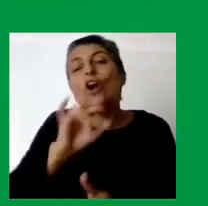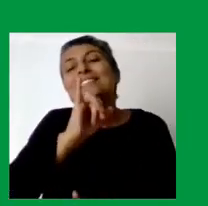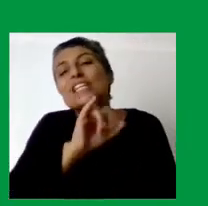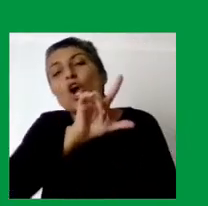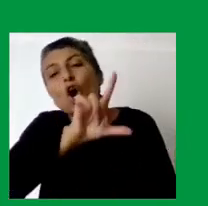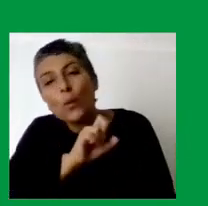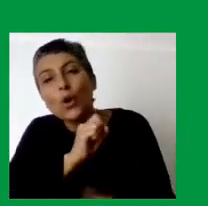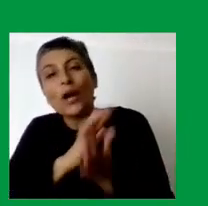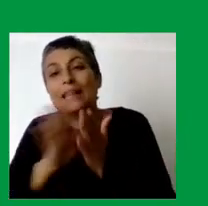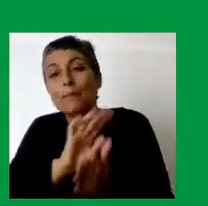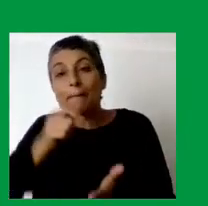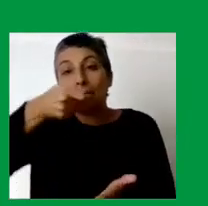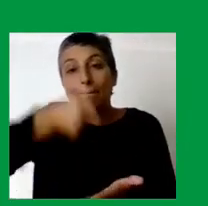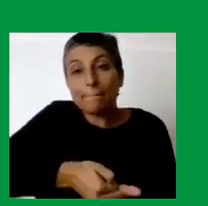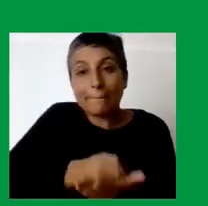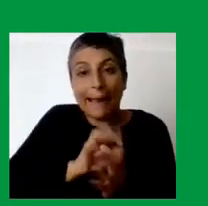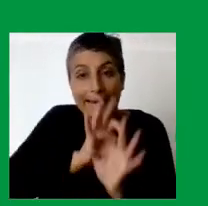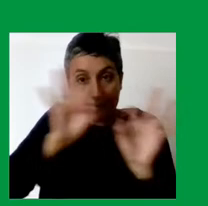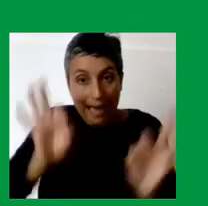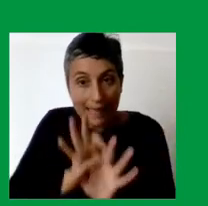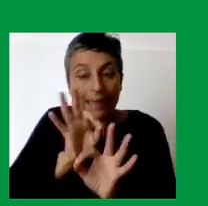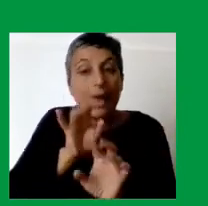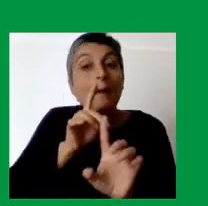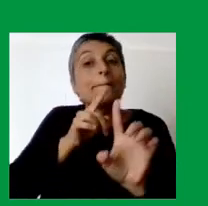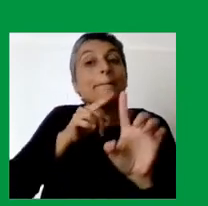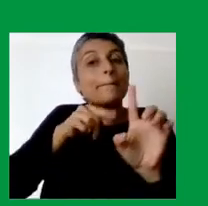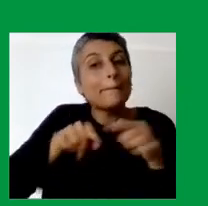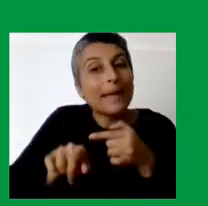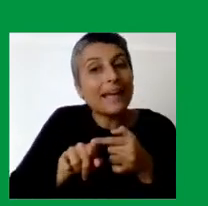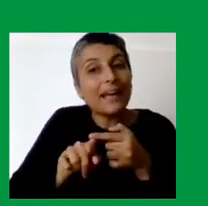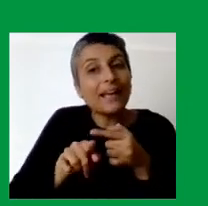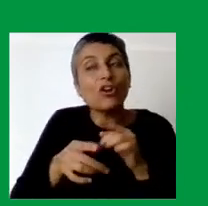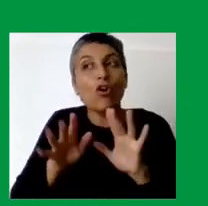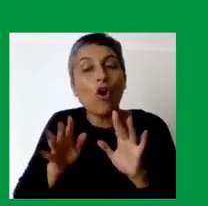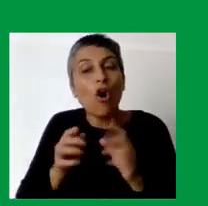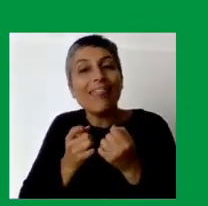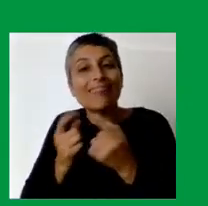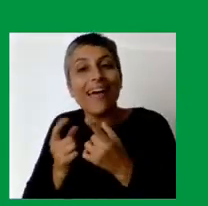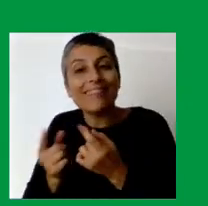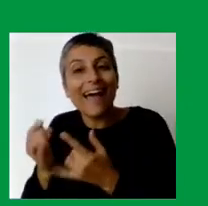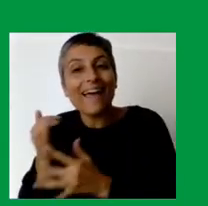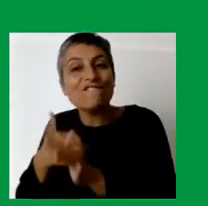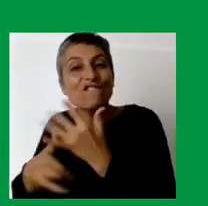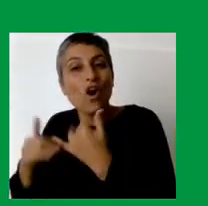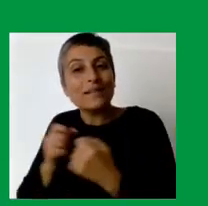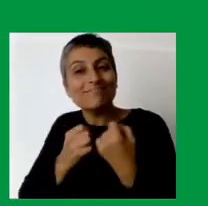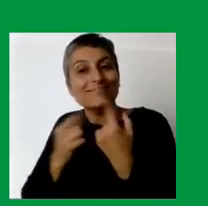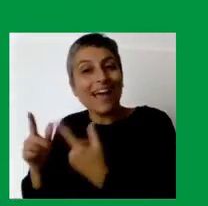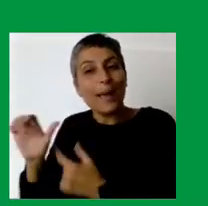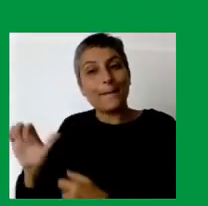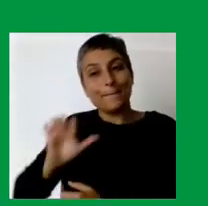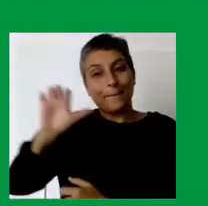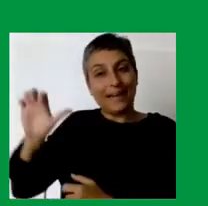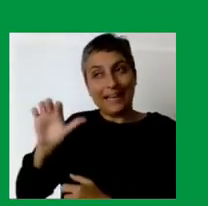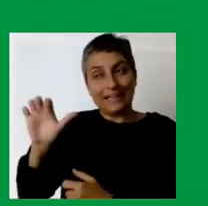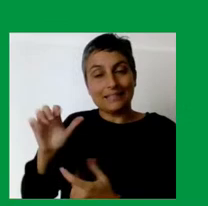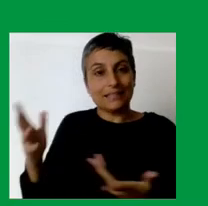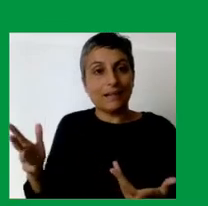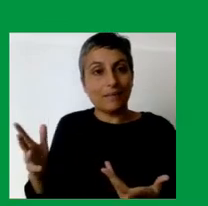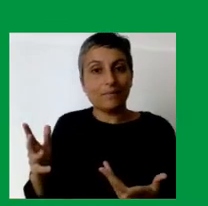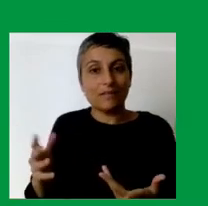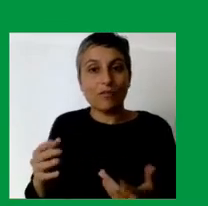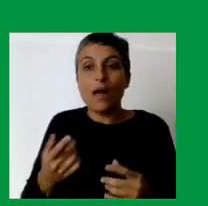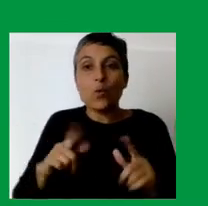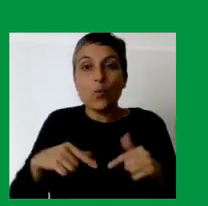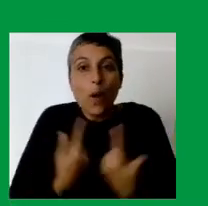porque no pagamos monetariamente, pero estamos pagando con nuestros datos, con nuestra información, ¿no? Perdemos nuestra